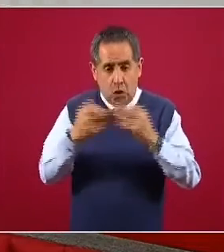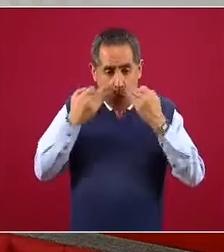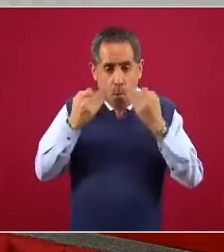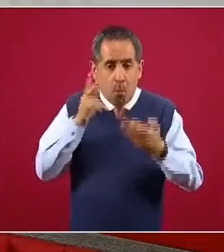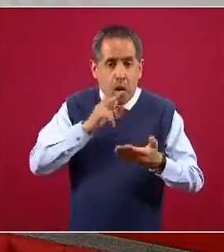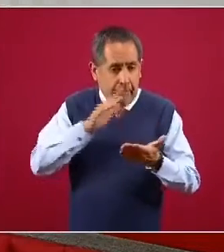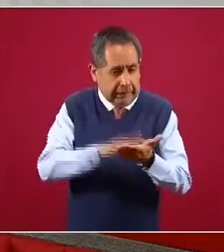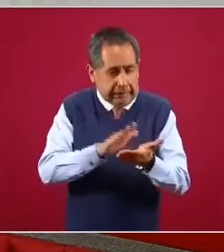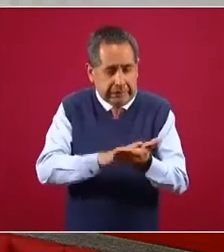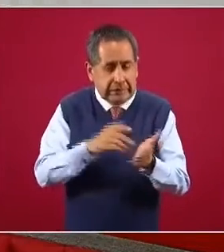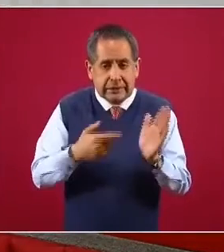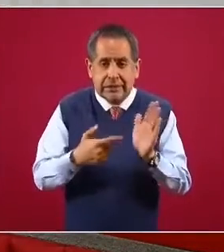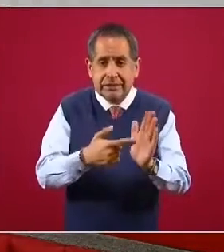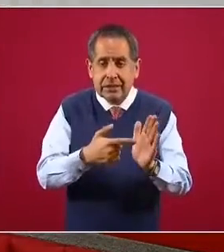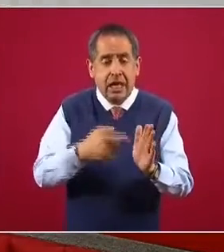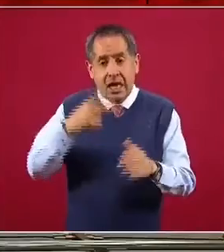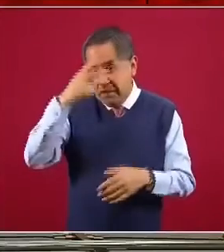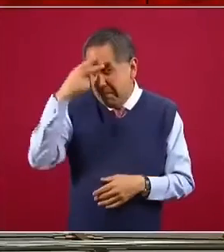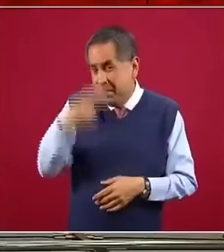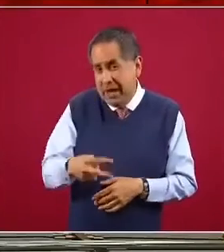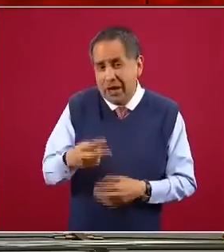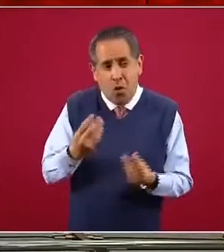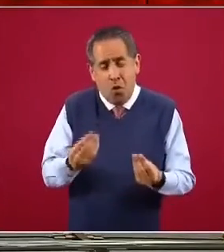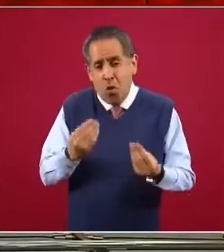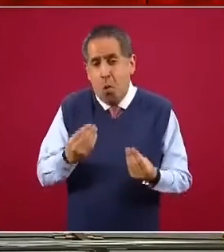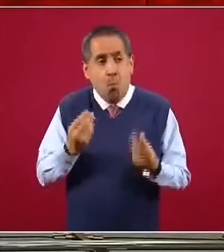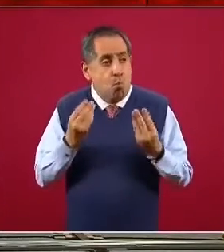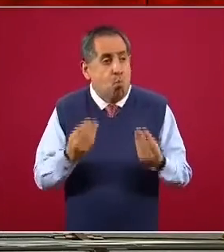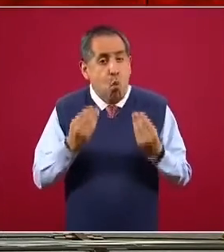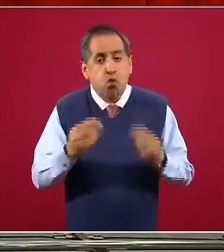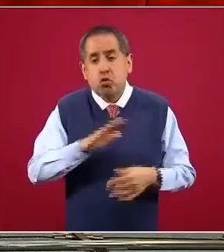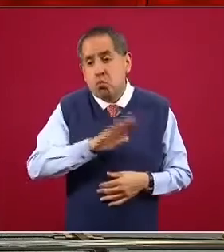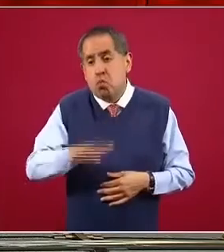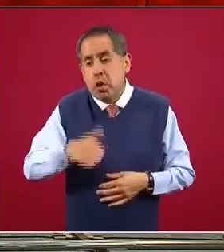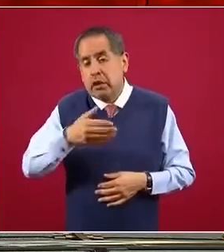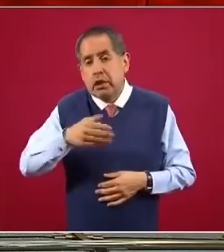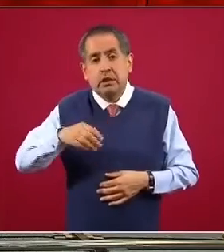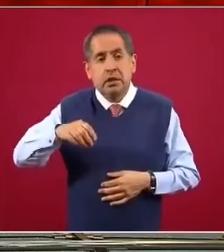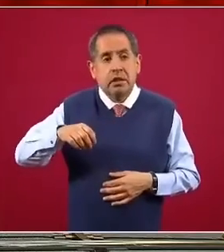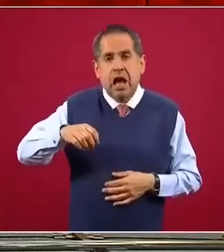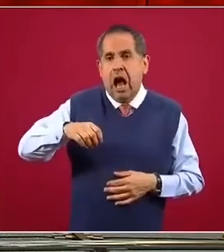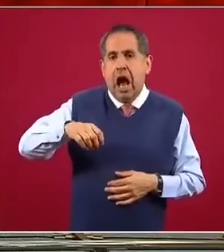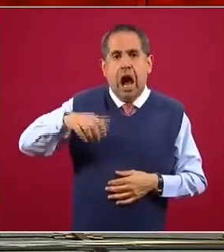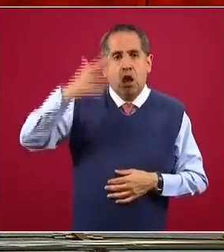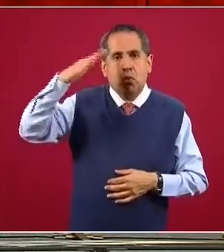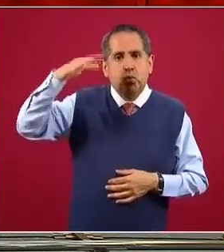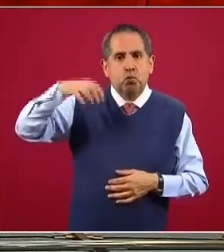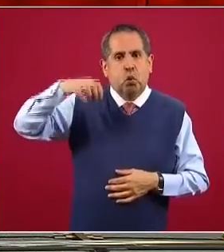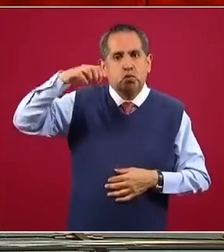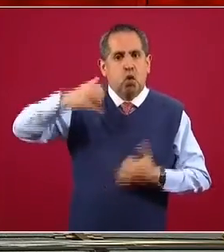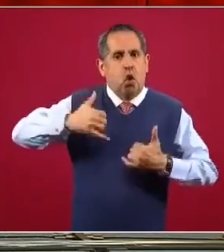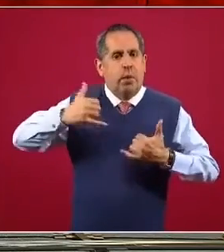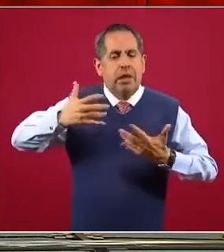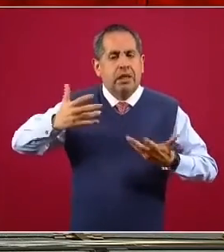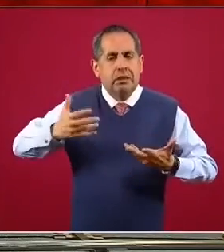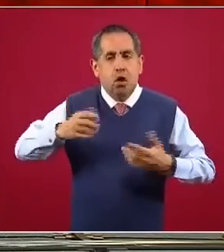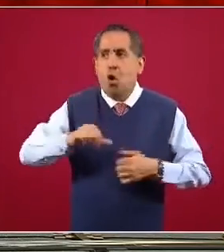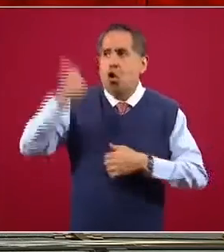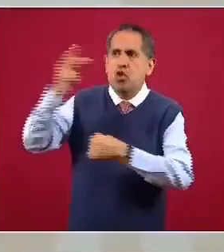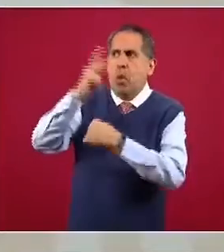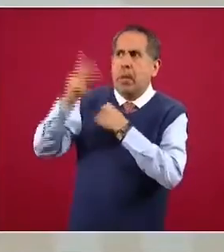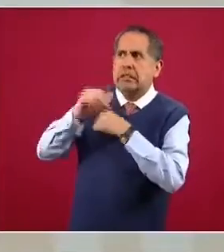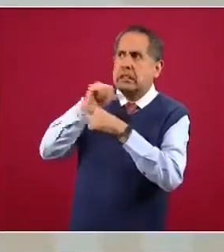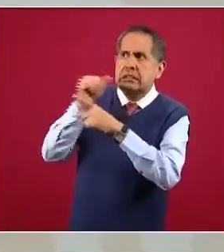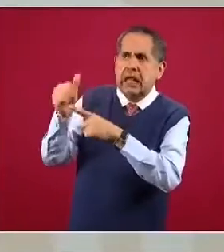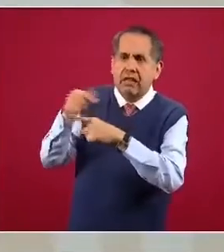evidencia de que claramente México tiene un predominio de la mortalidad en adultos jóvenes, a diferencia de otros países